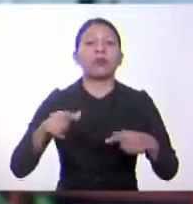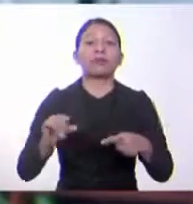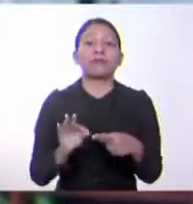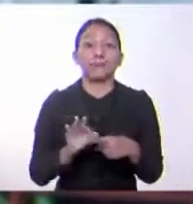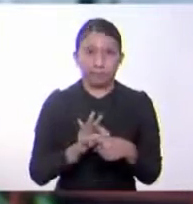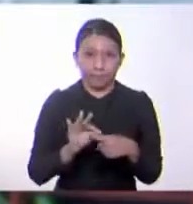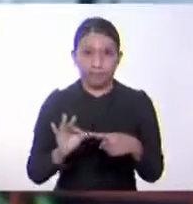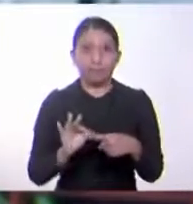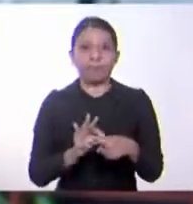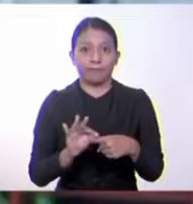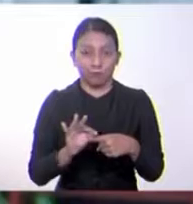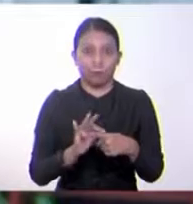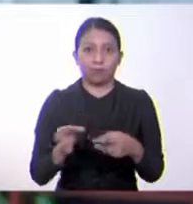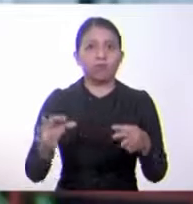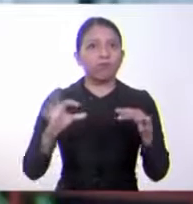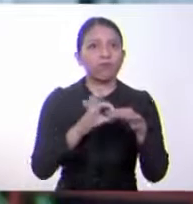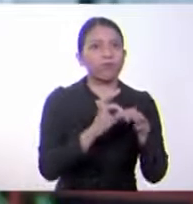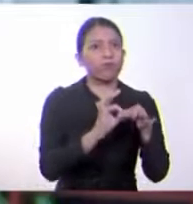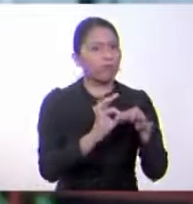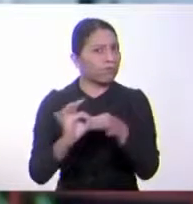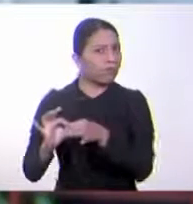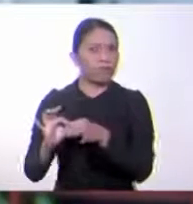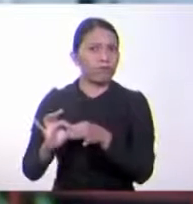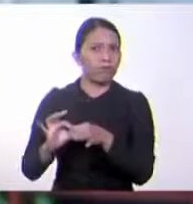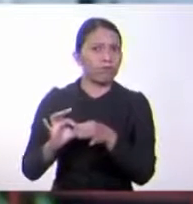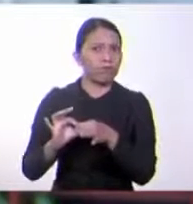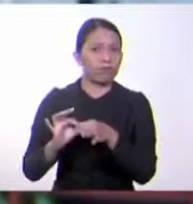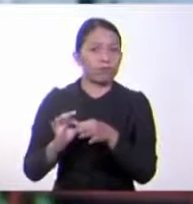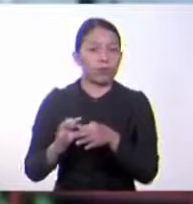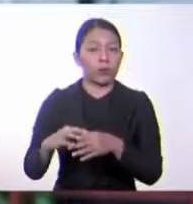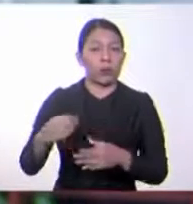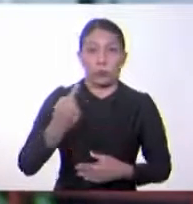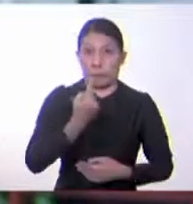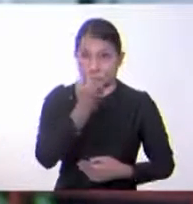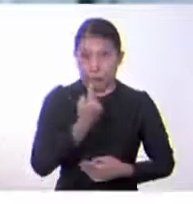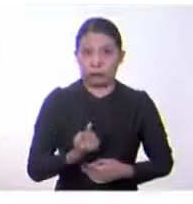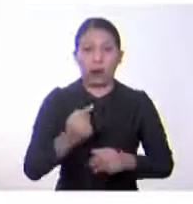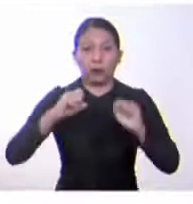de manera sincronizada para que nosotros podamos respirar.